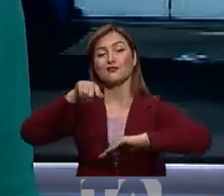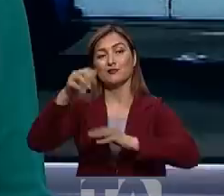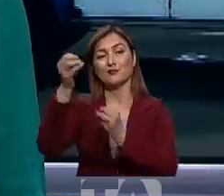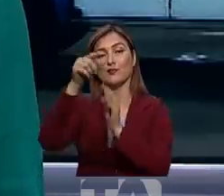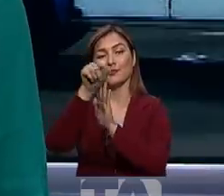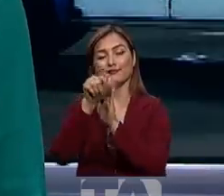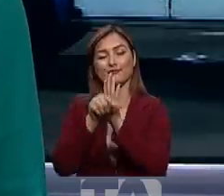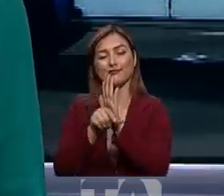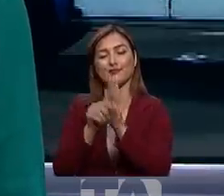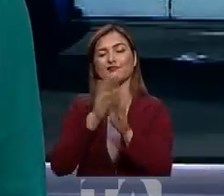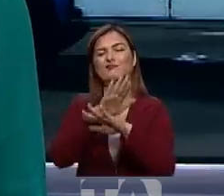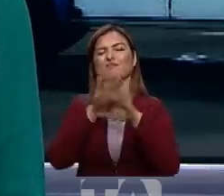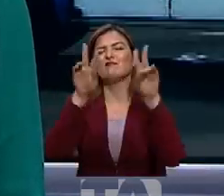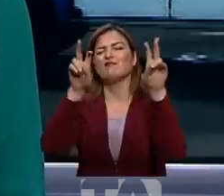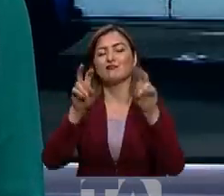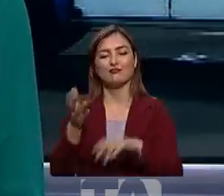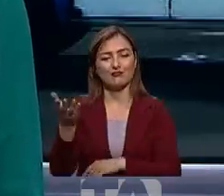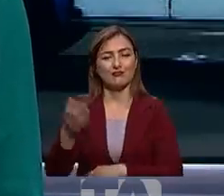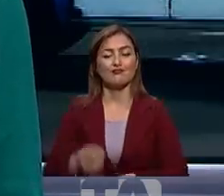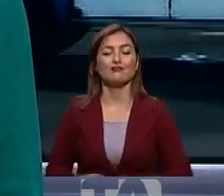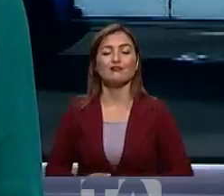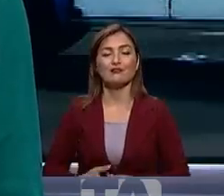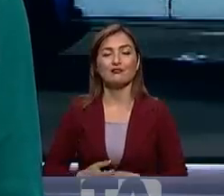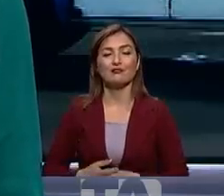tiene detalles de esta noticia. Adelante, Luisa María.